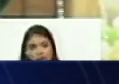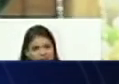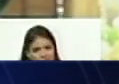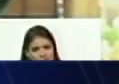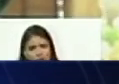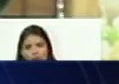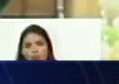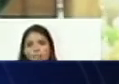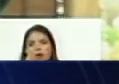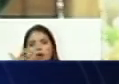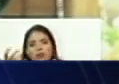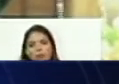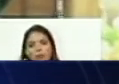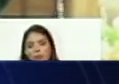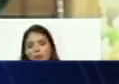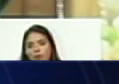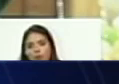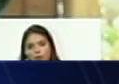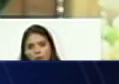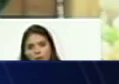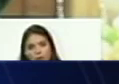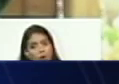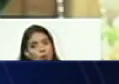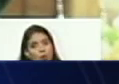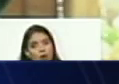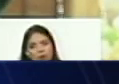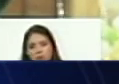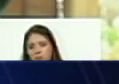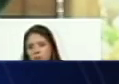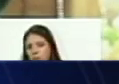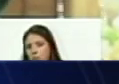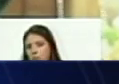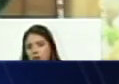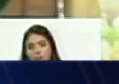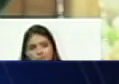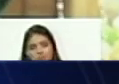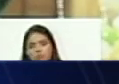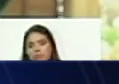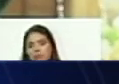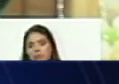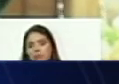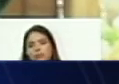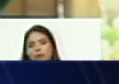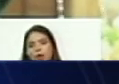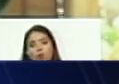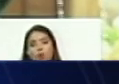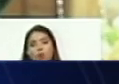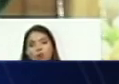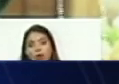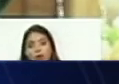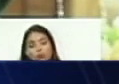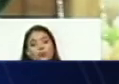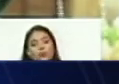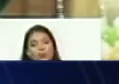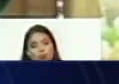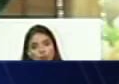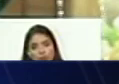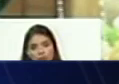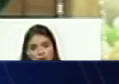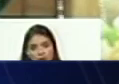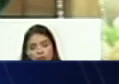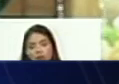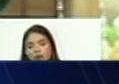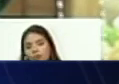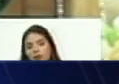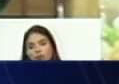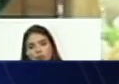derrotando la guerra económica y cualquier boicot que apunte a cercenar los derechos fundamentales de